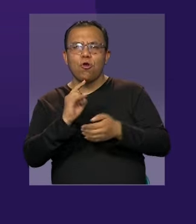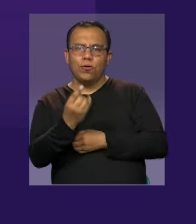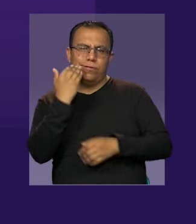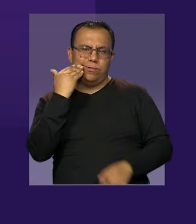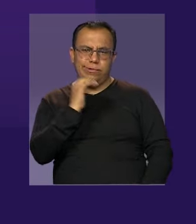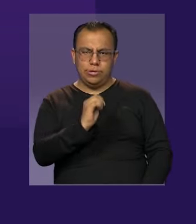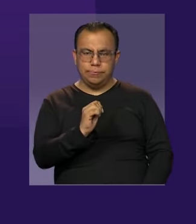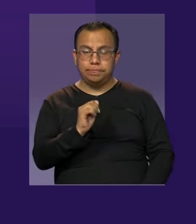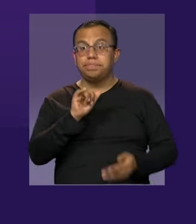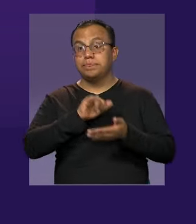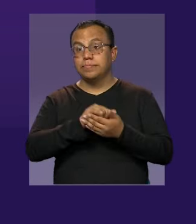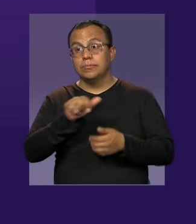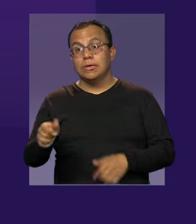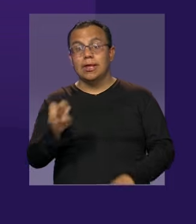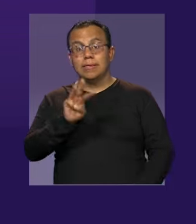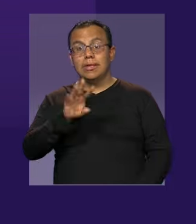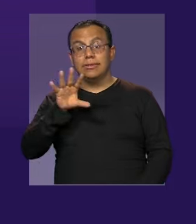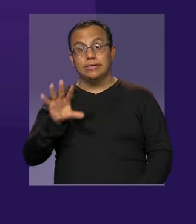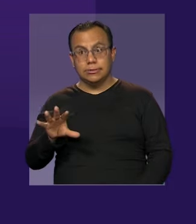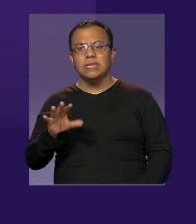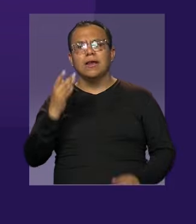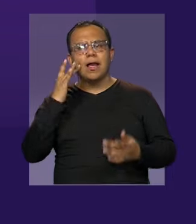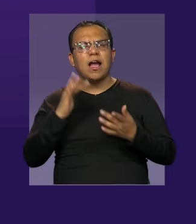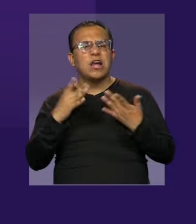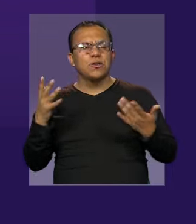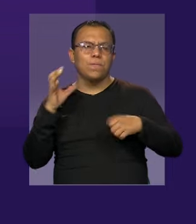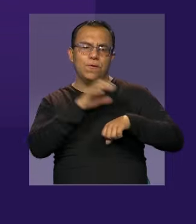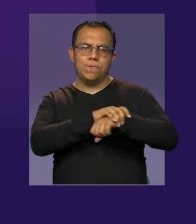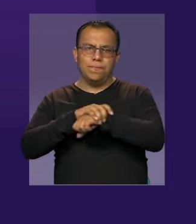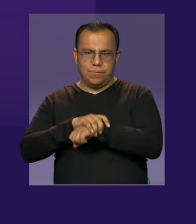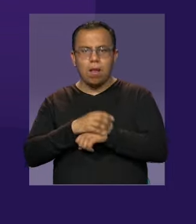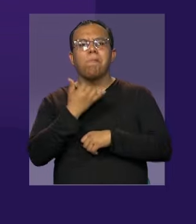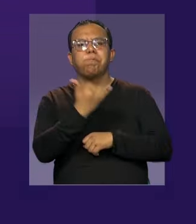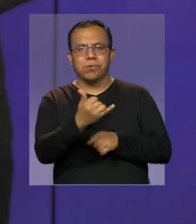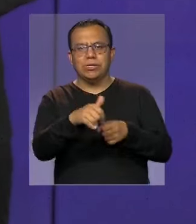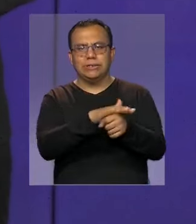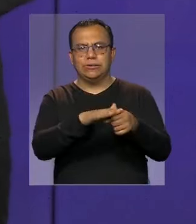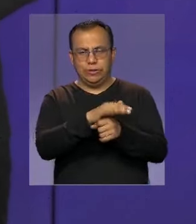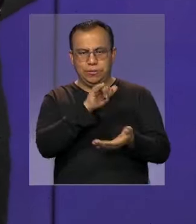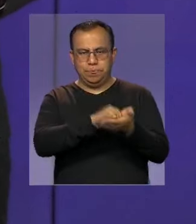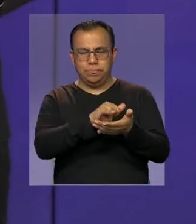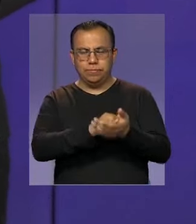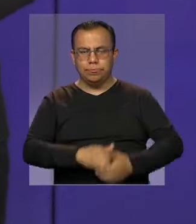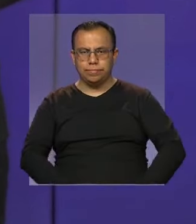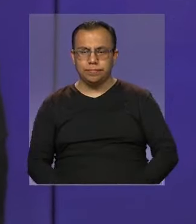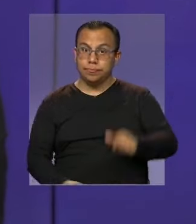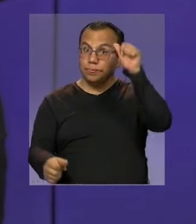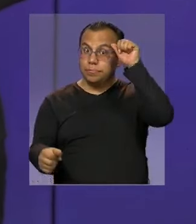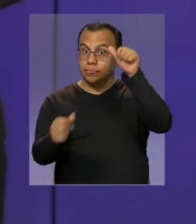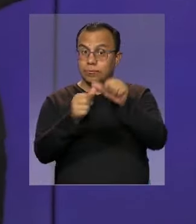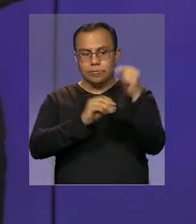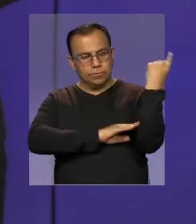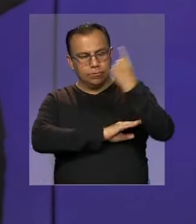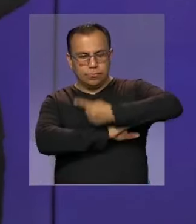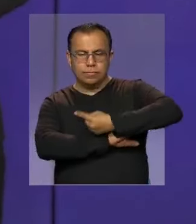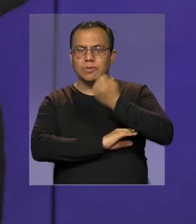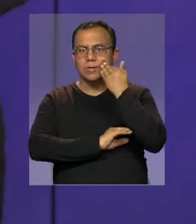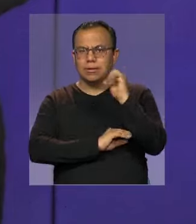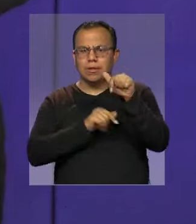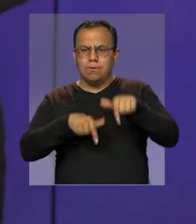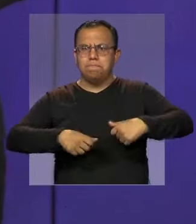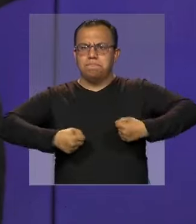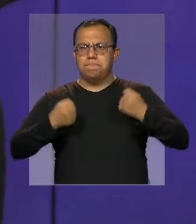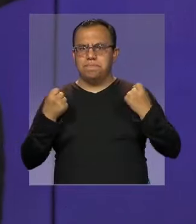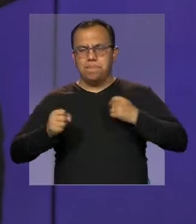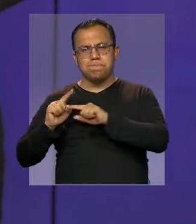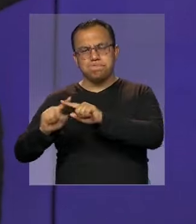la mujer y 35 personas han sido aprehendidos en flagrancia. Y en conmemoración del Día de la Mujer, en Bogotá se